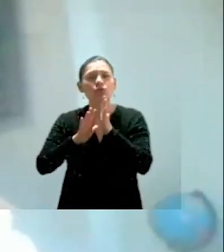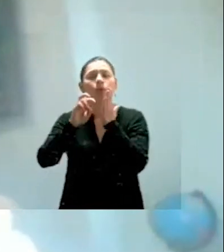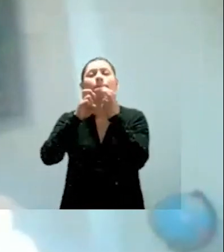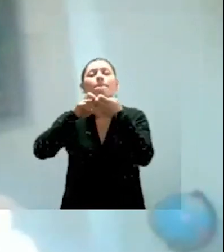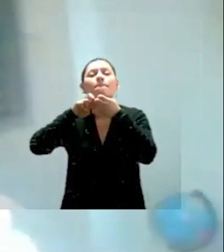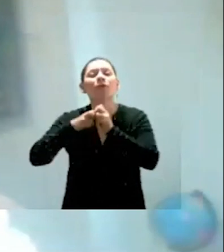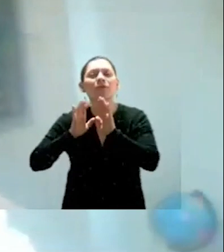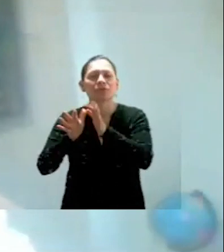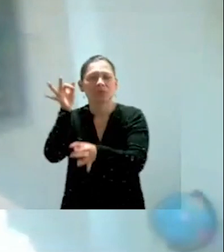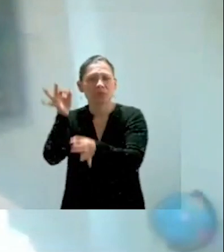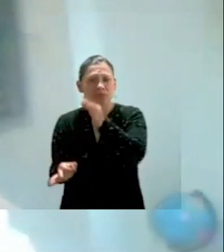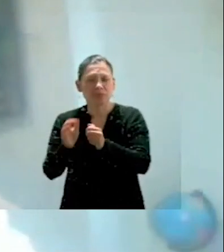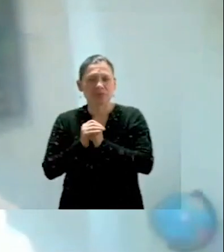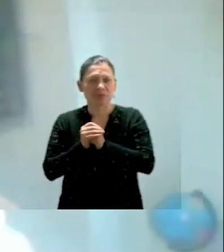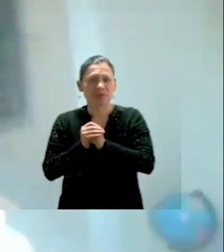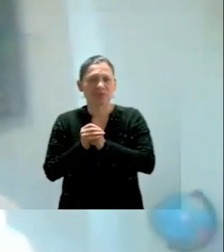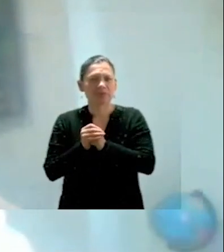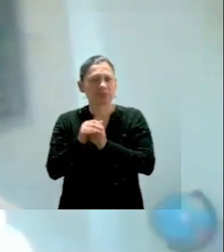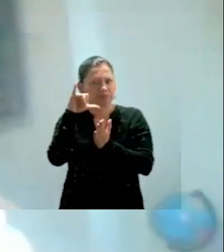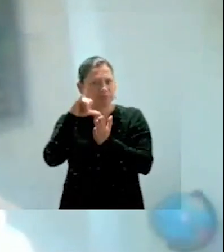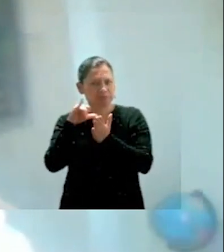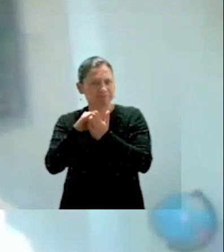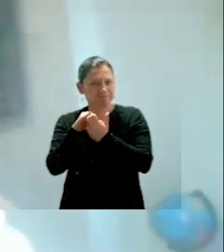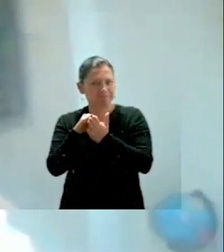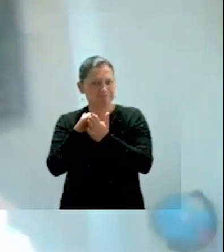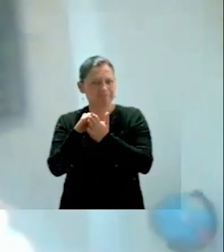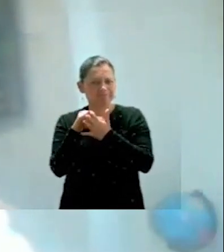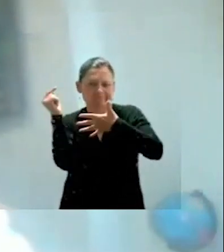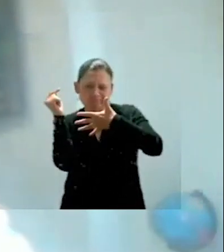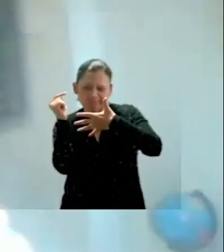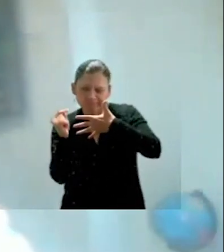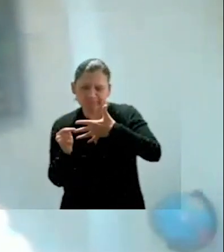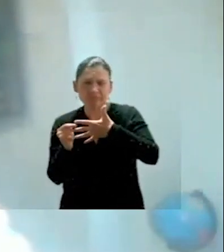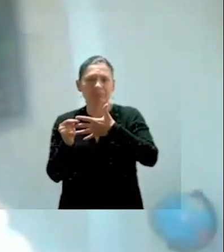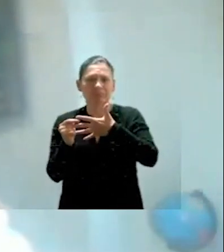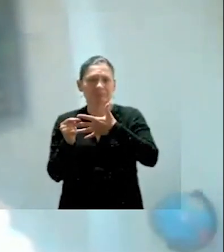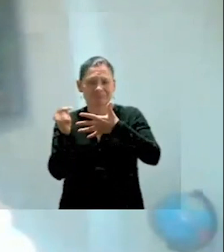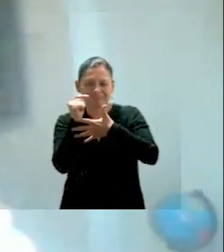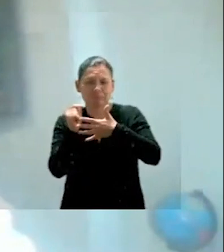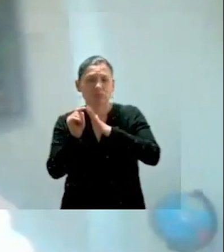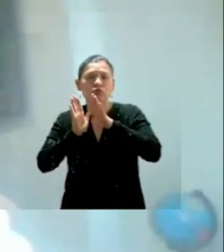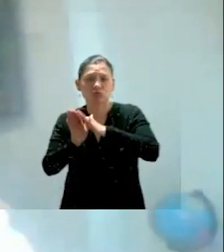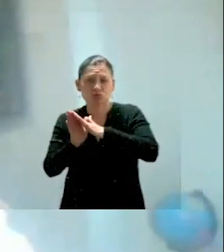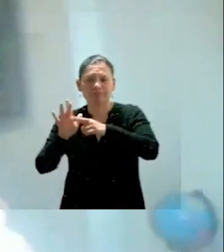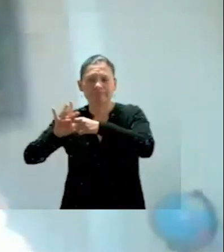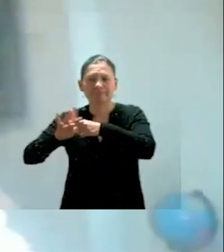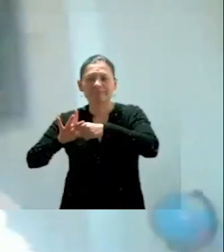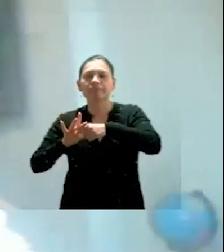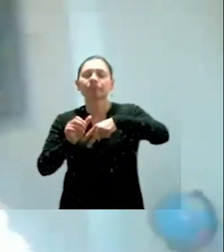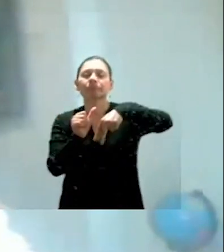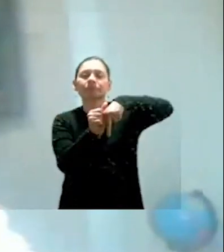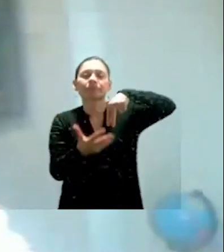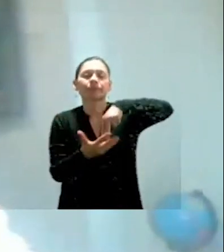la expansión de derechos o la manera como se capturan